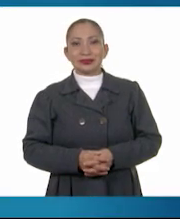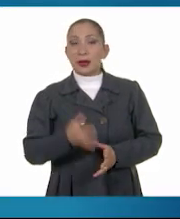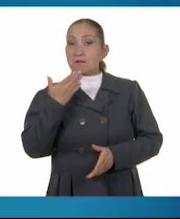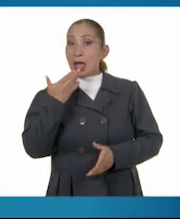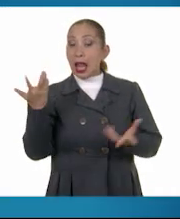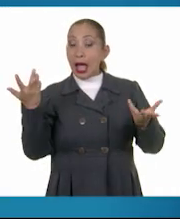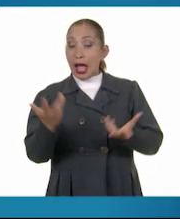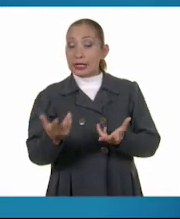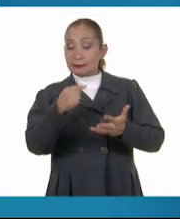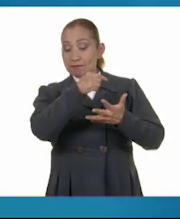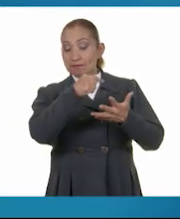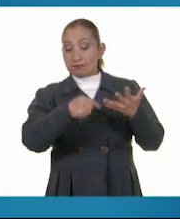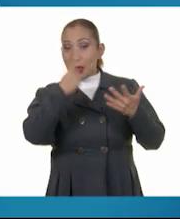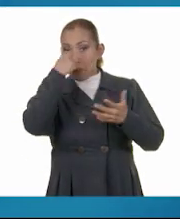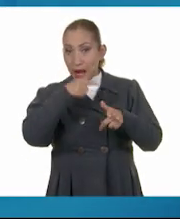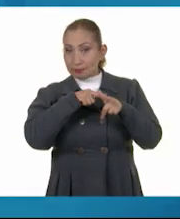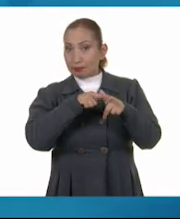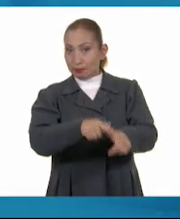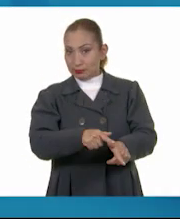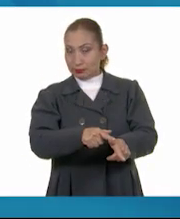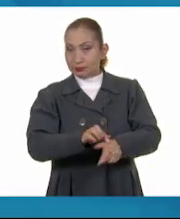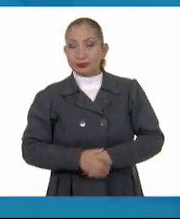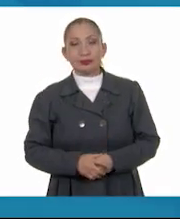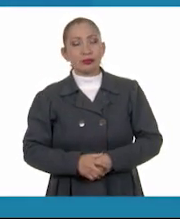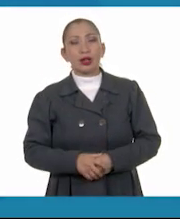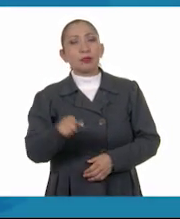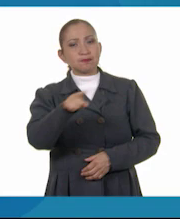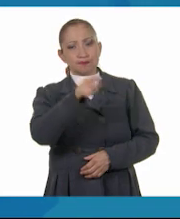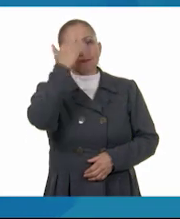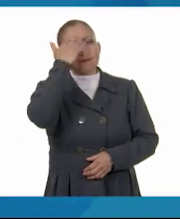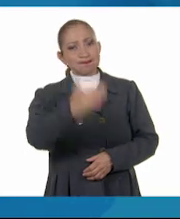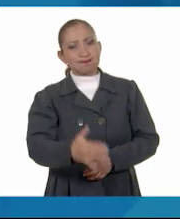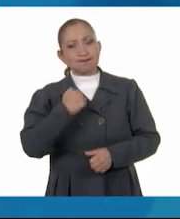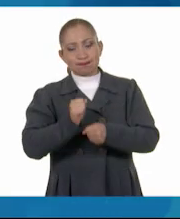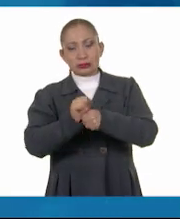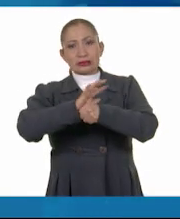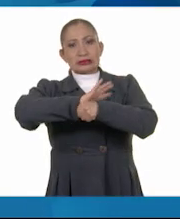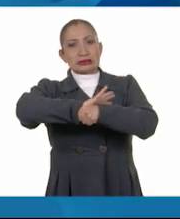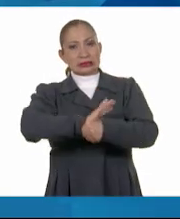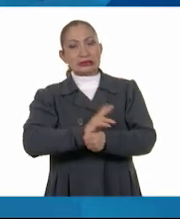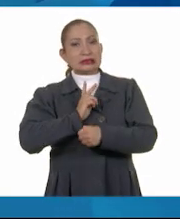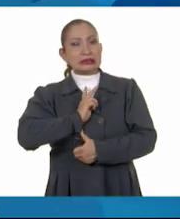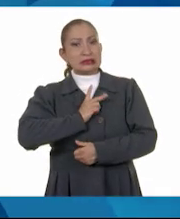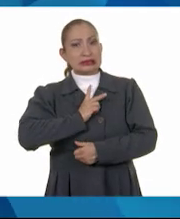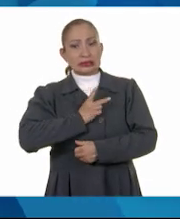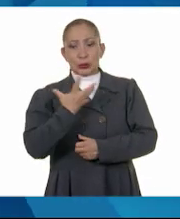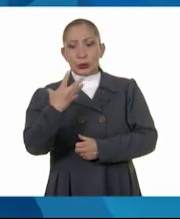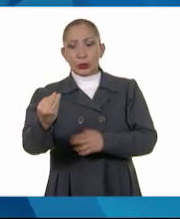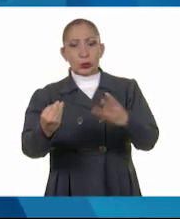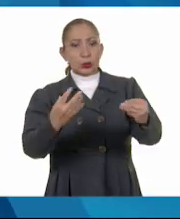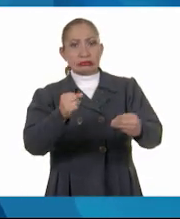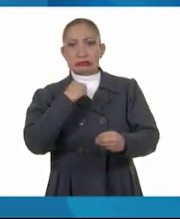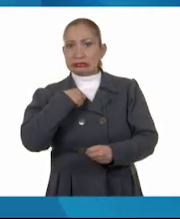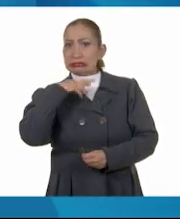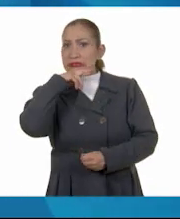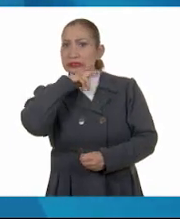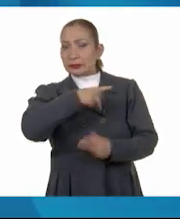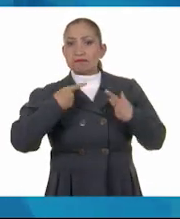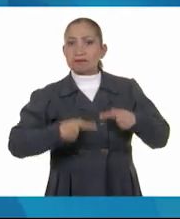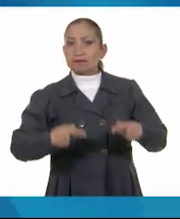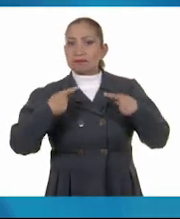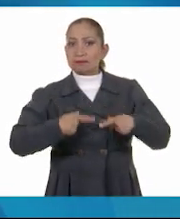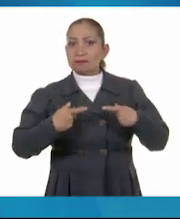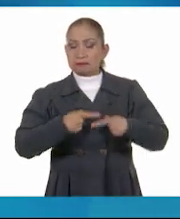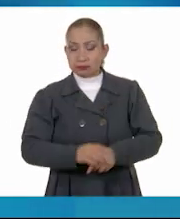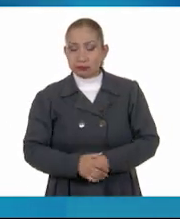Buenas prácticas para seguir adelante. Como todos sabemos, el COVID-19 es un virus que se contagia muy fácilmente entre las